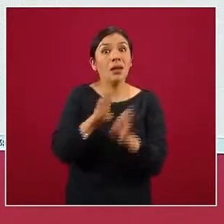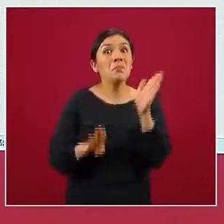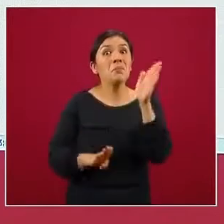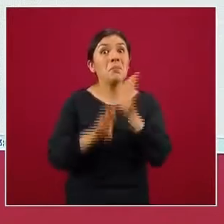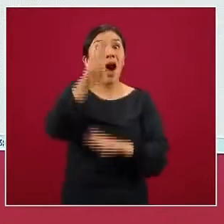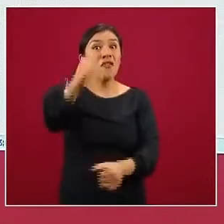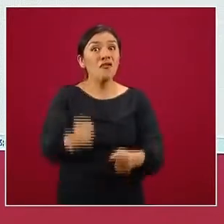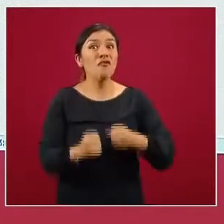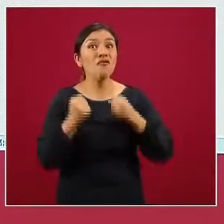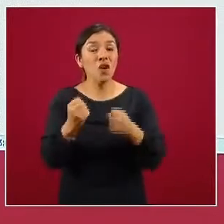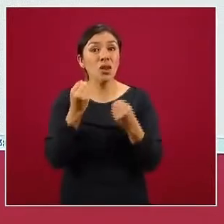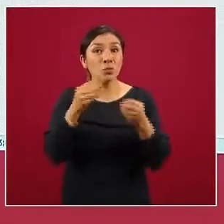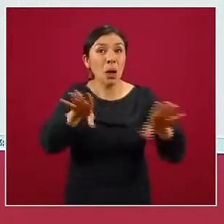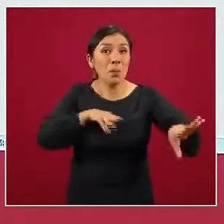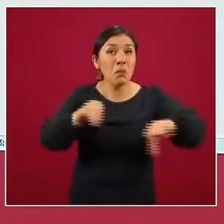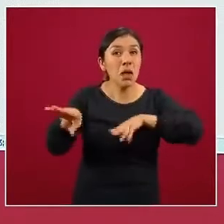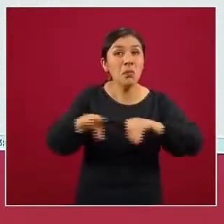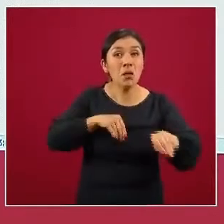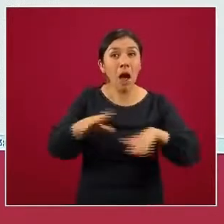niveles intensos de